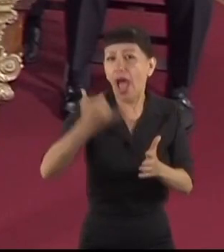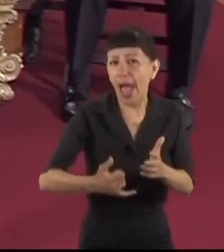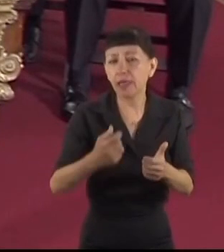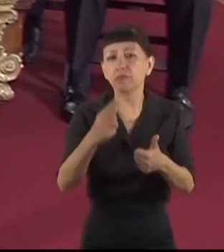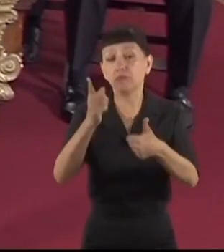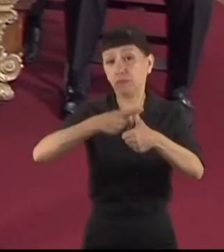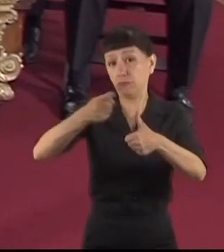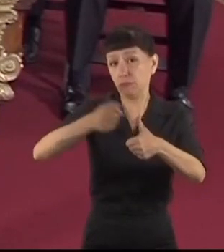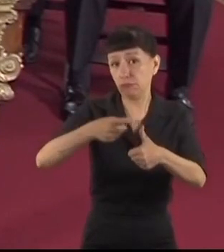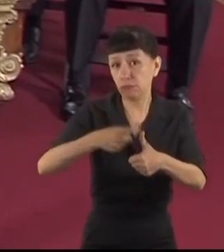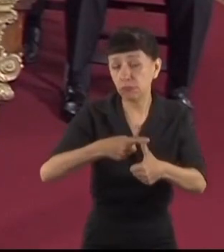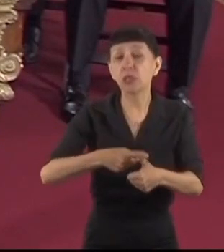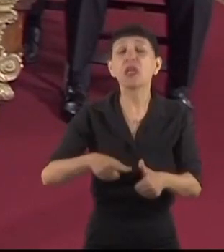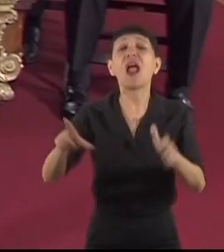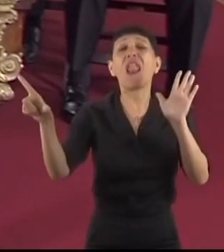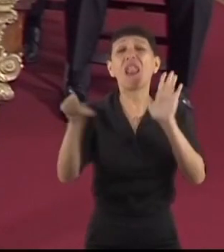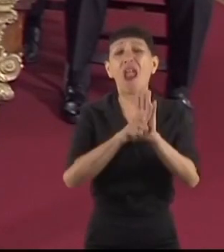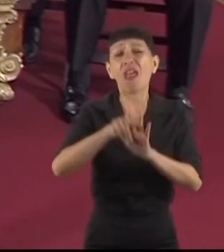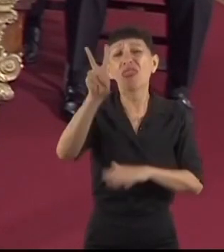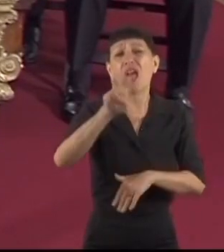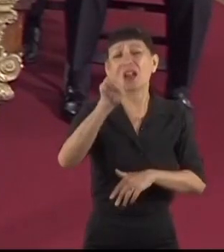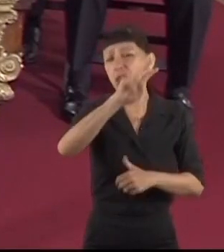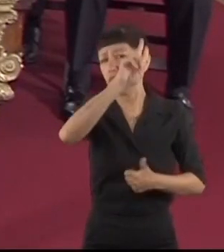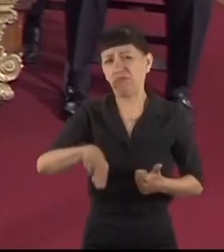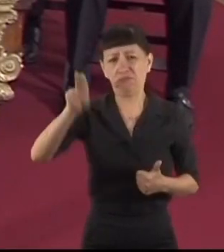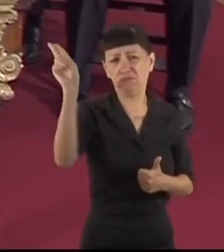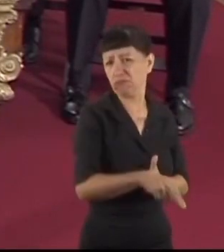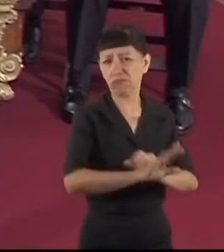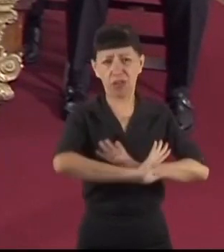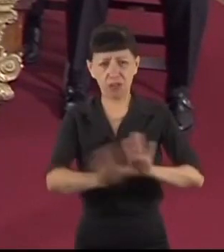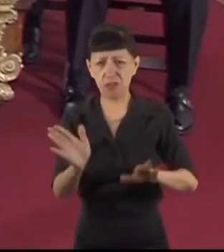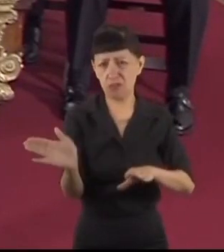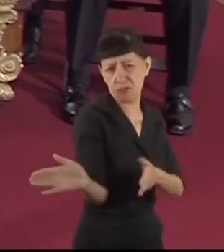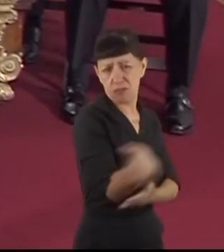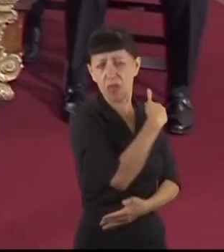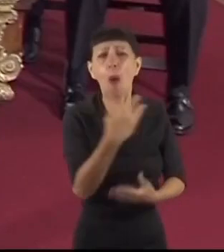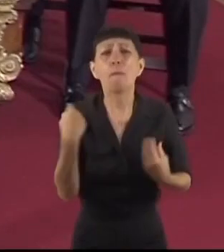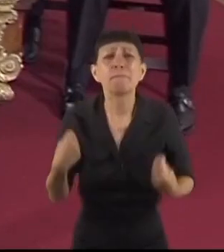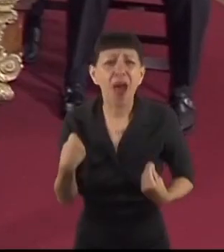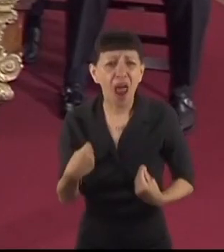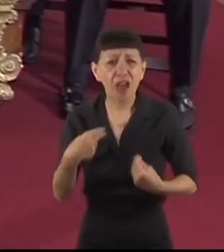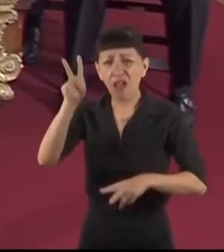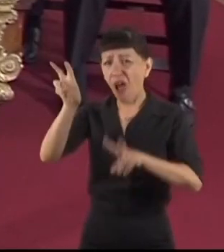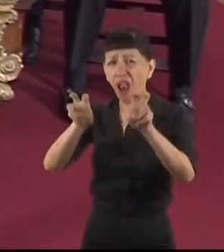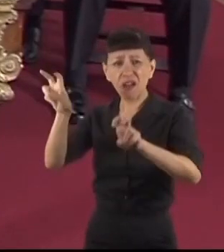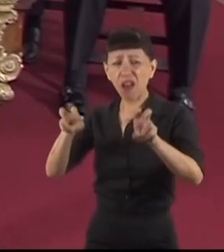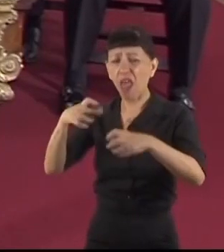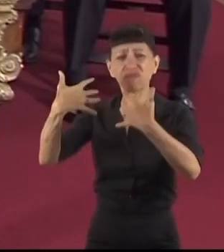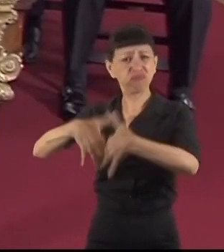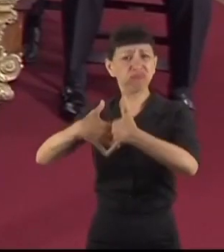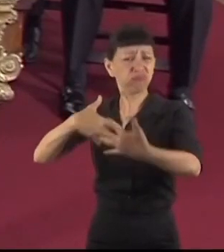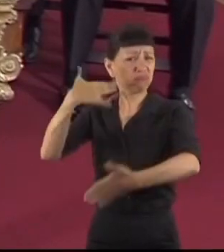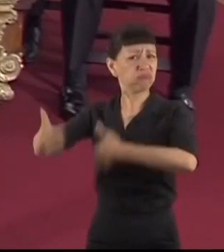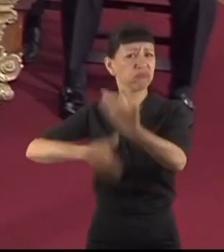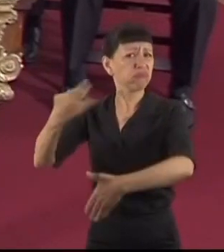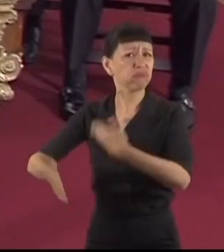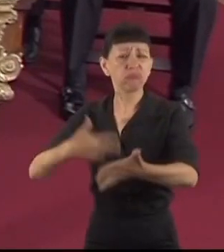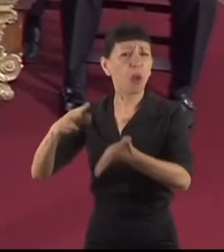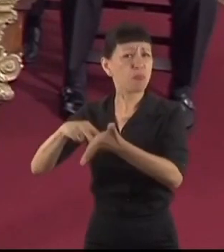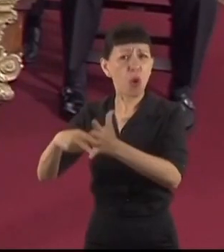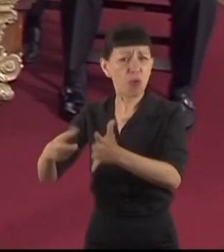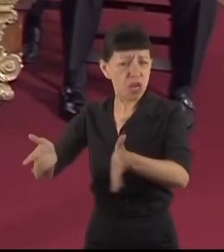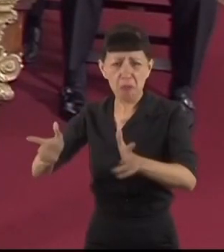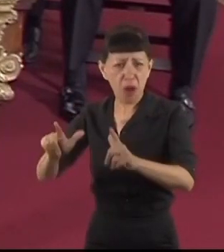derogación de la ley de alquileres para que el mercado inmobiliario vuelva a funcionar sin problemas y alquilar no sea una